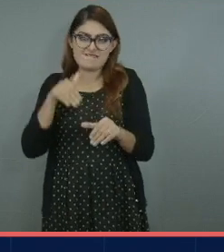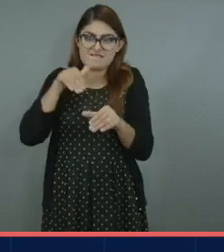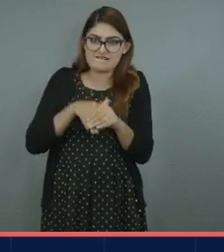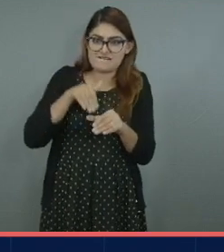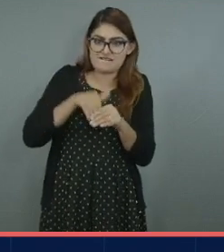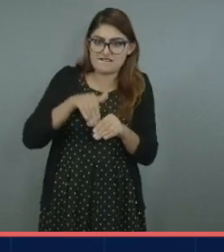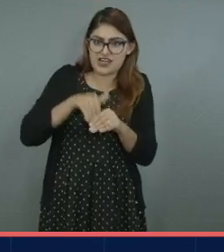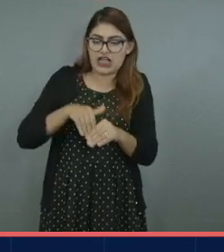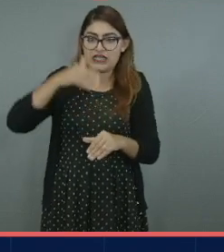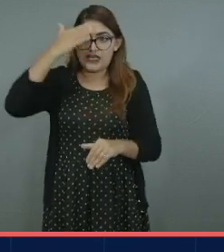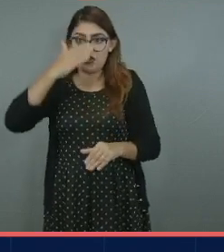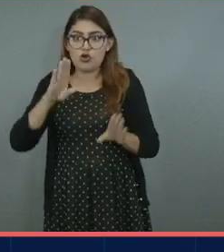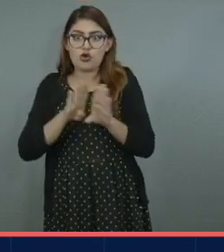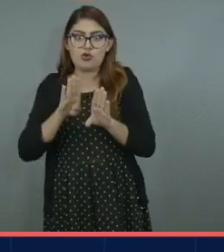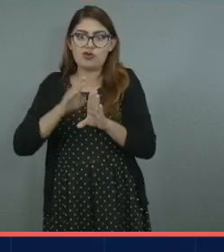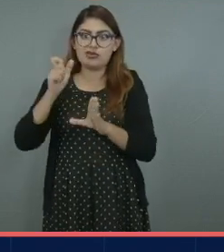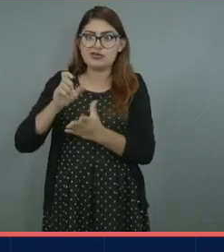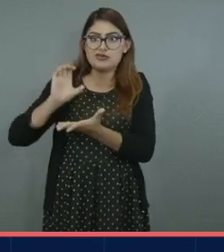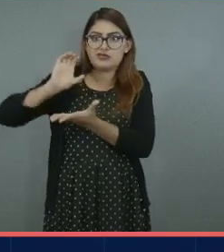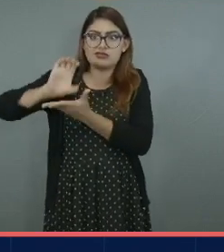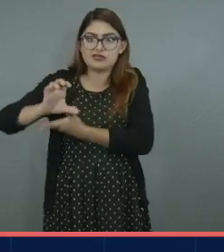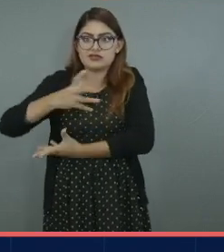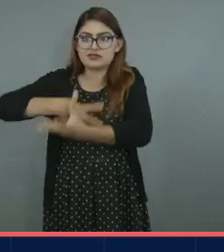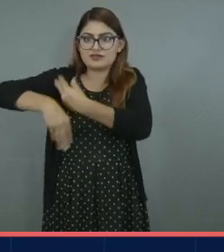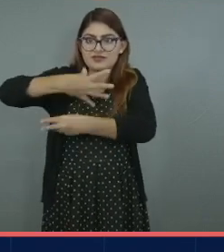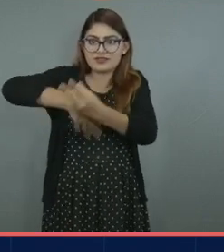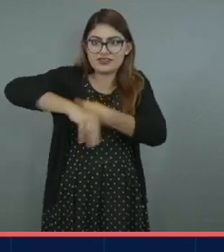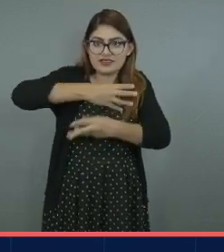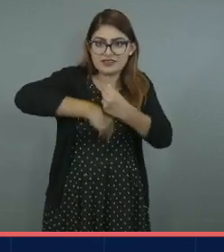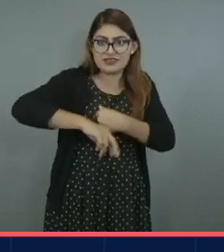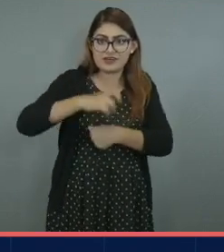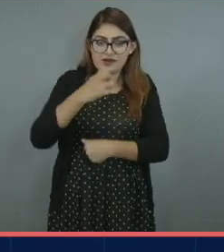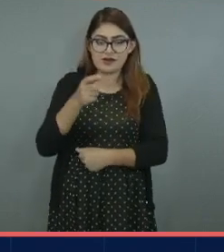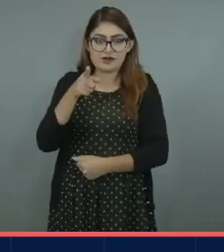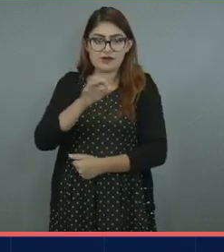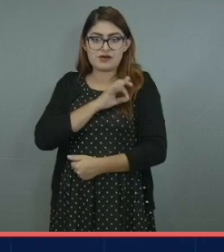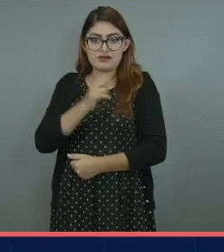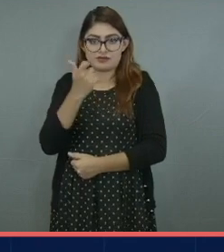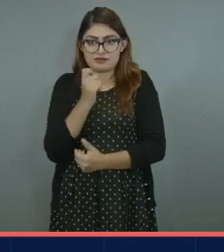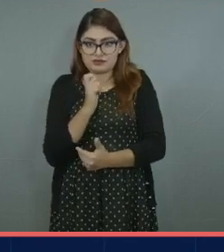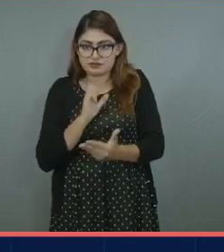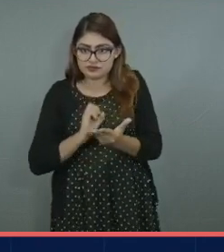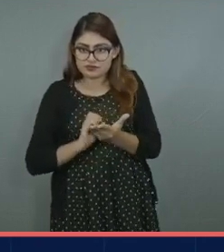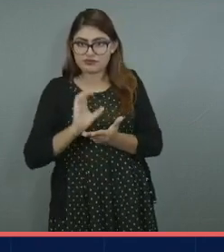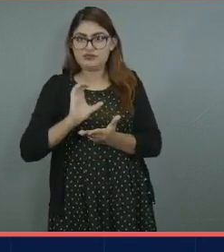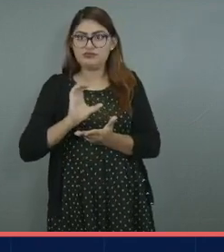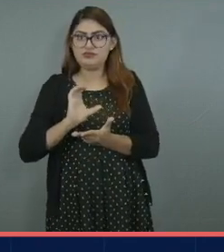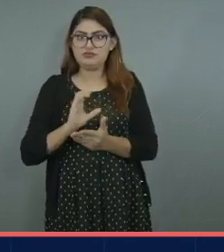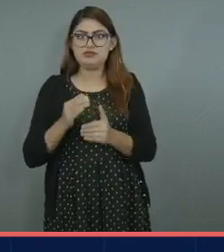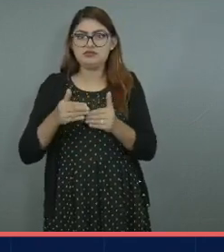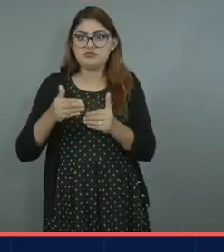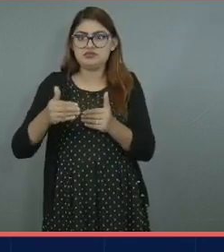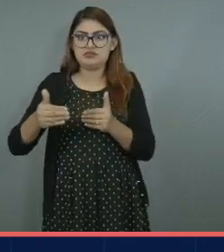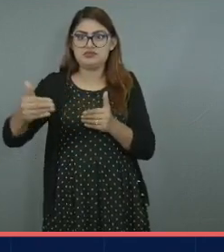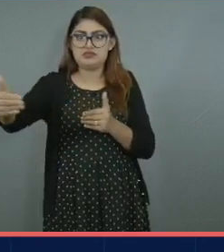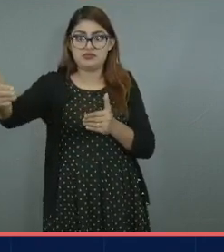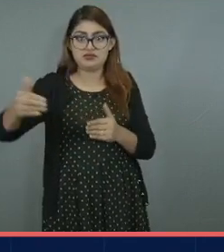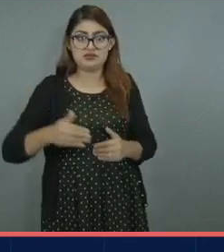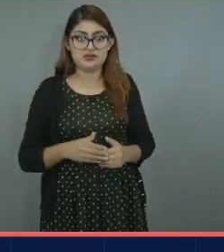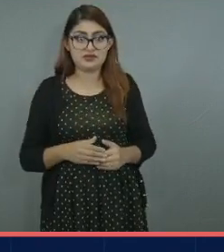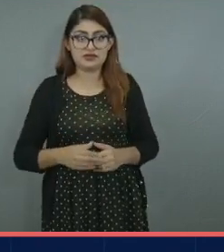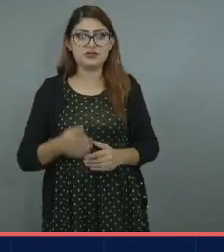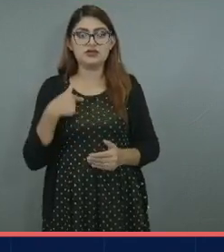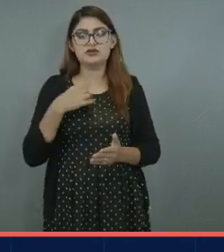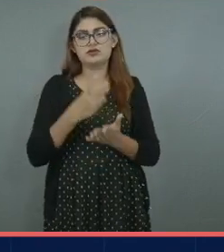sabiendo dónde invertir, puedes generar grandes ganancias en el mediano y en el largo plazo? Solamente